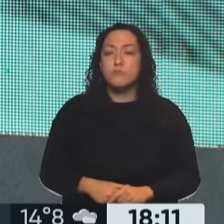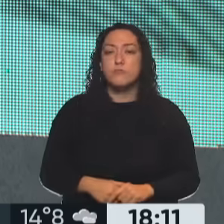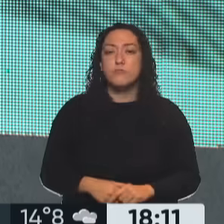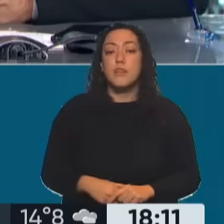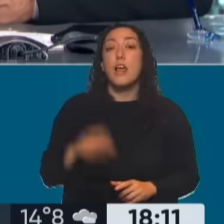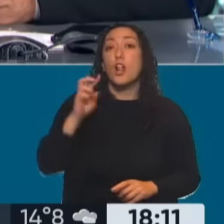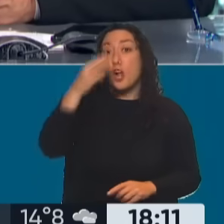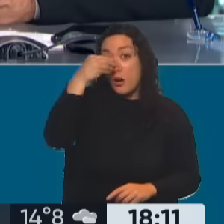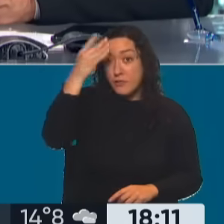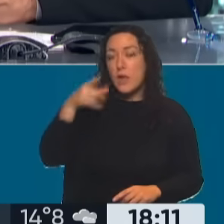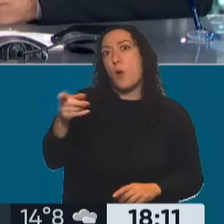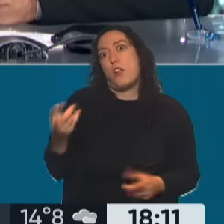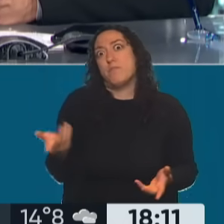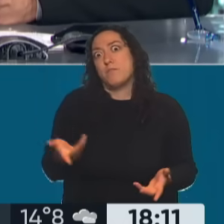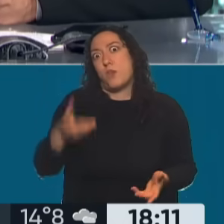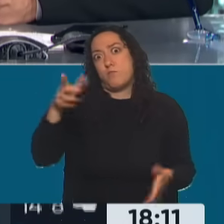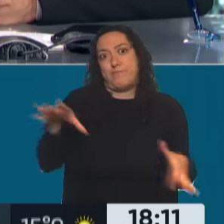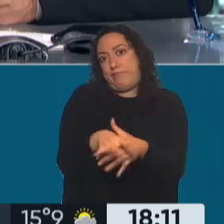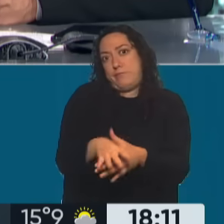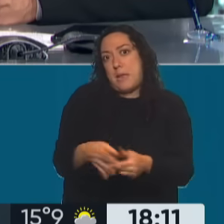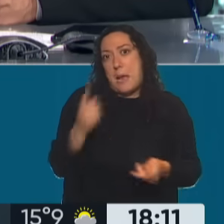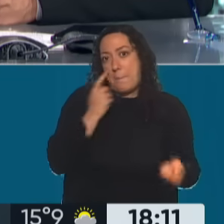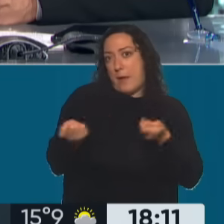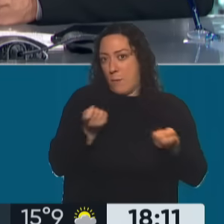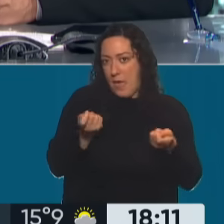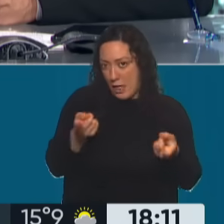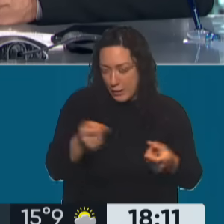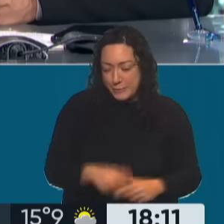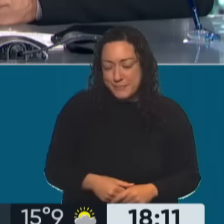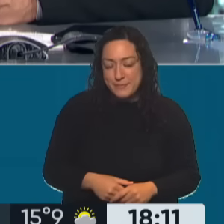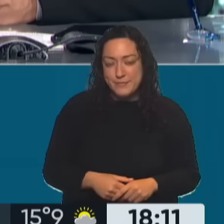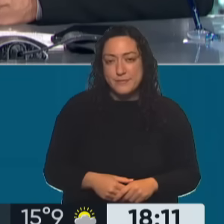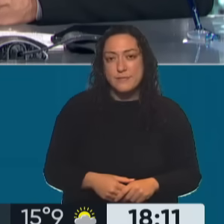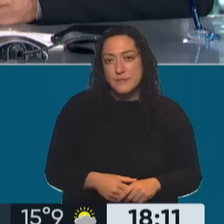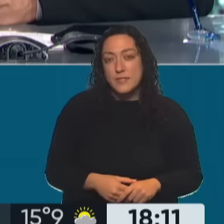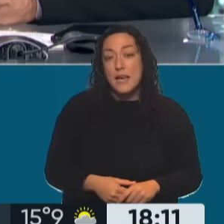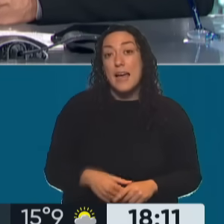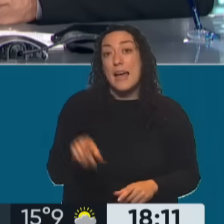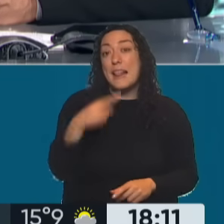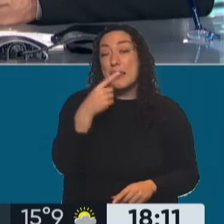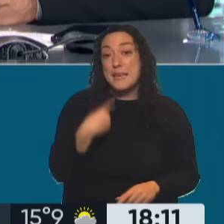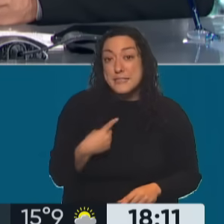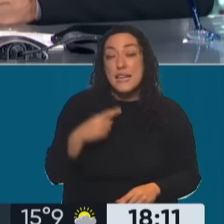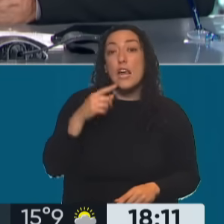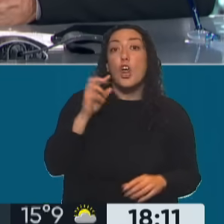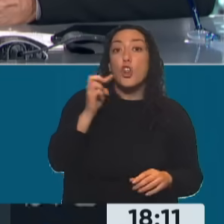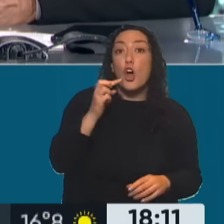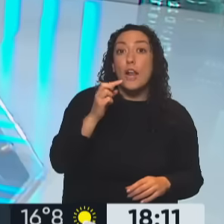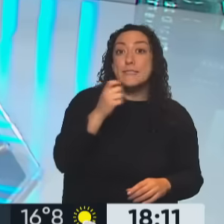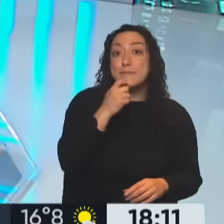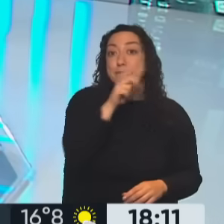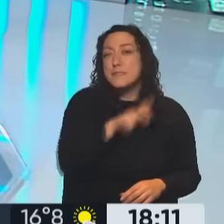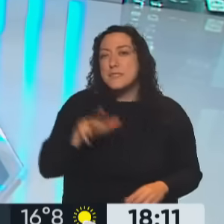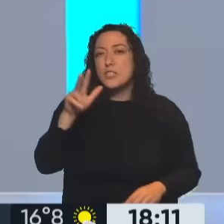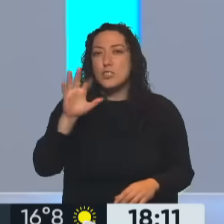oficial. Hablando de especuladores, ¿no? El precio oficial. Claro, Melconian dijo, al dólar de 350, sí,